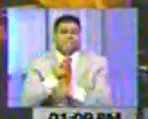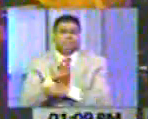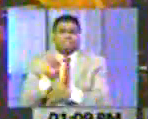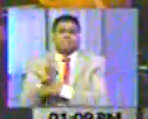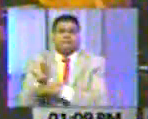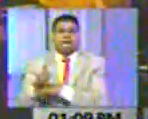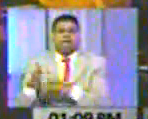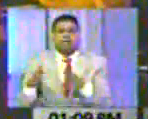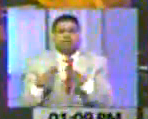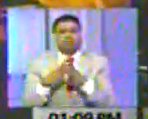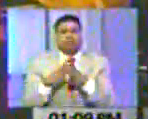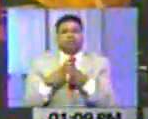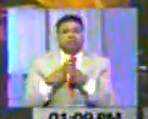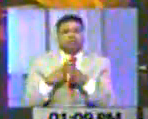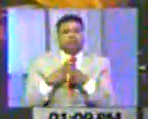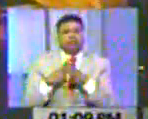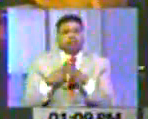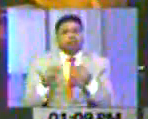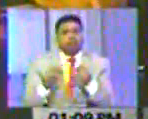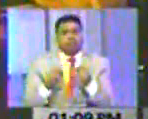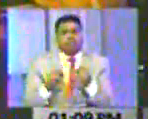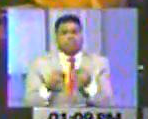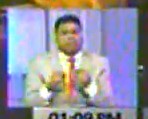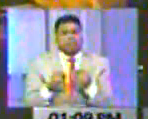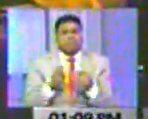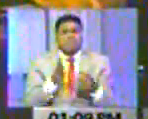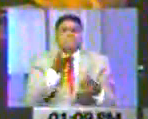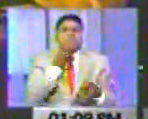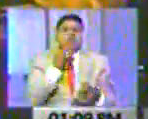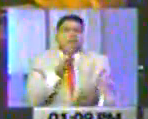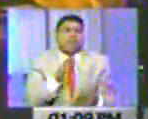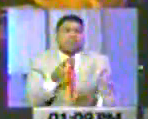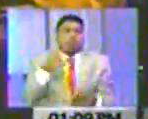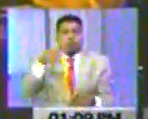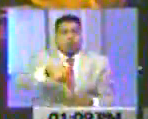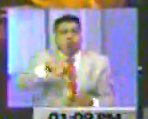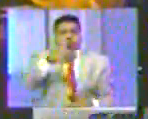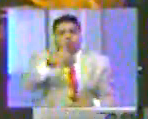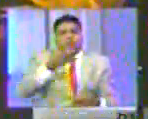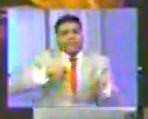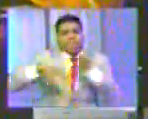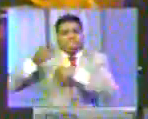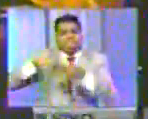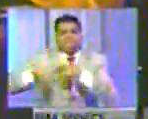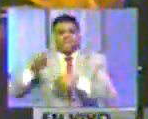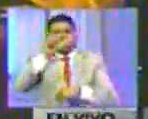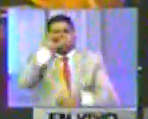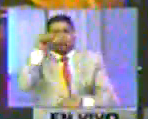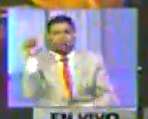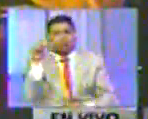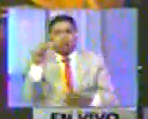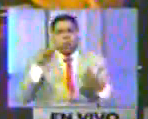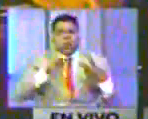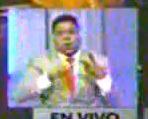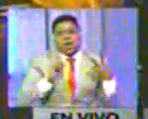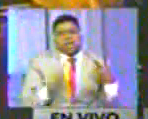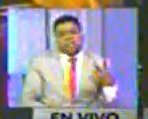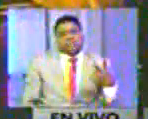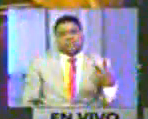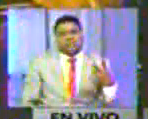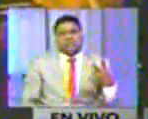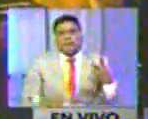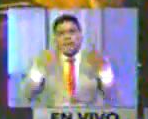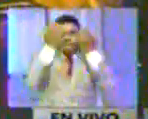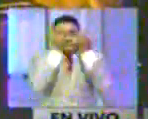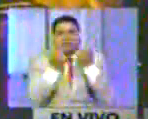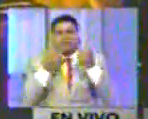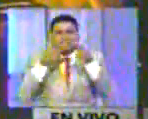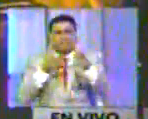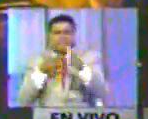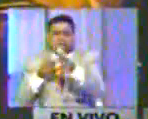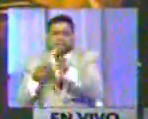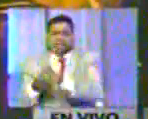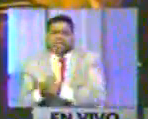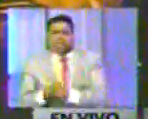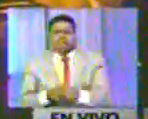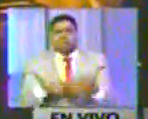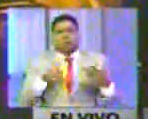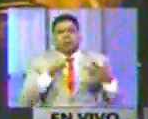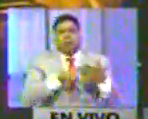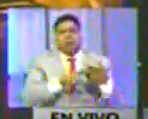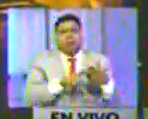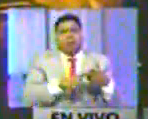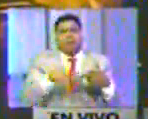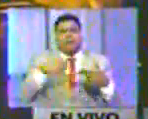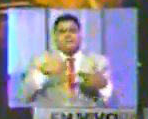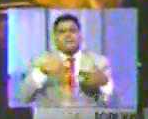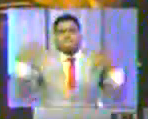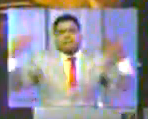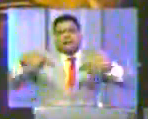criminal: tráfico de armas, venta y distribución de drogas, paramilitarismo, delincuencia